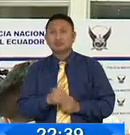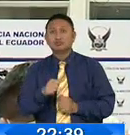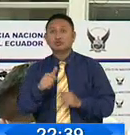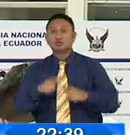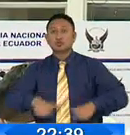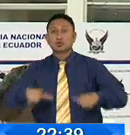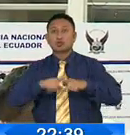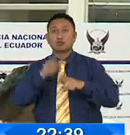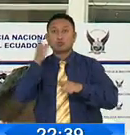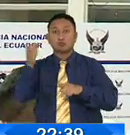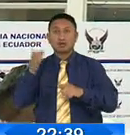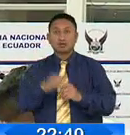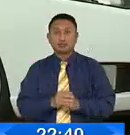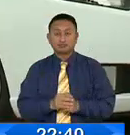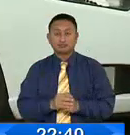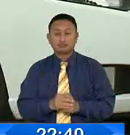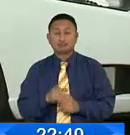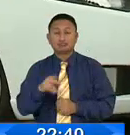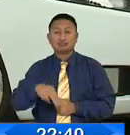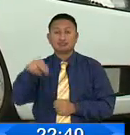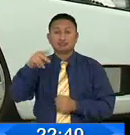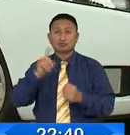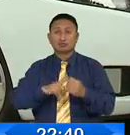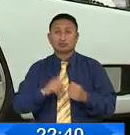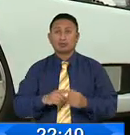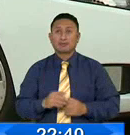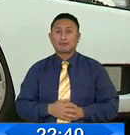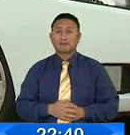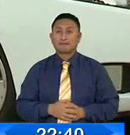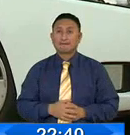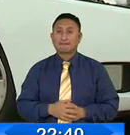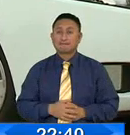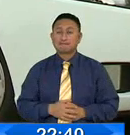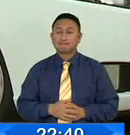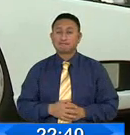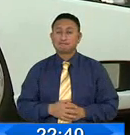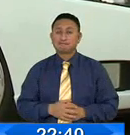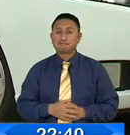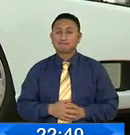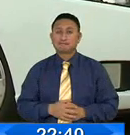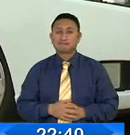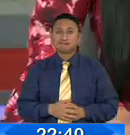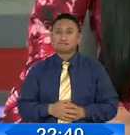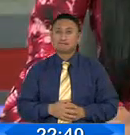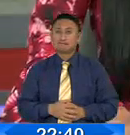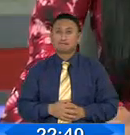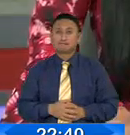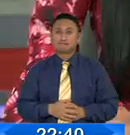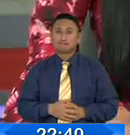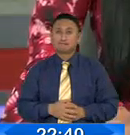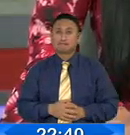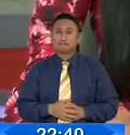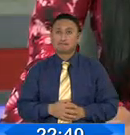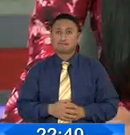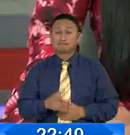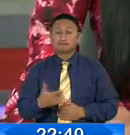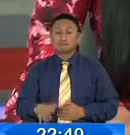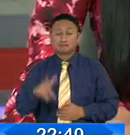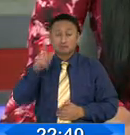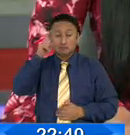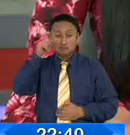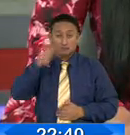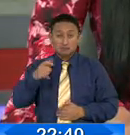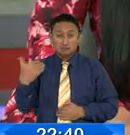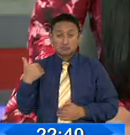rumbos, especialmente en el norte de la capital. En Quito informó Iván Casamén. En manos de la Fiscalía General está